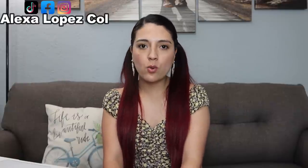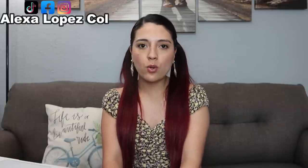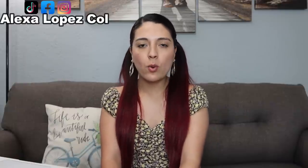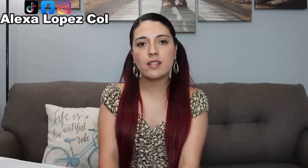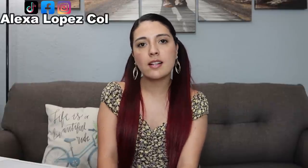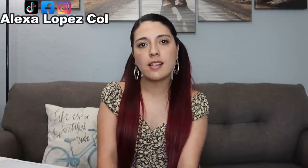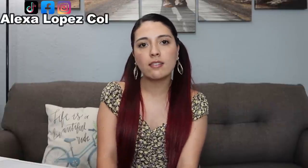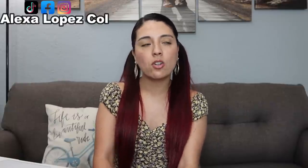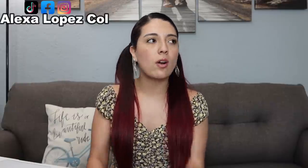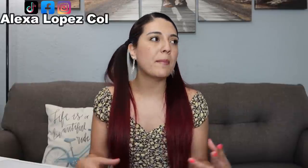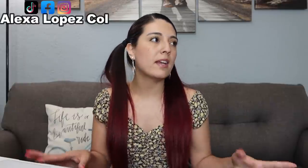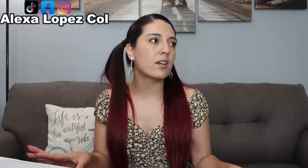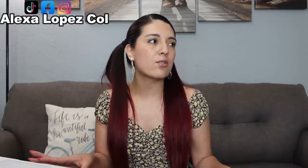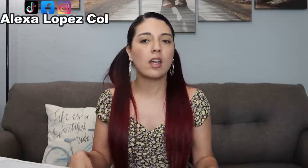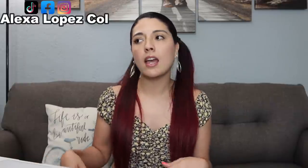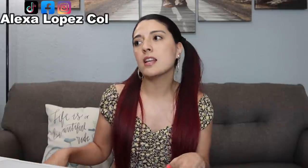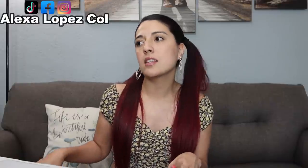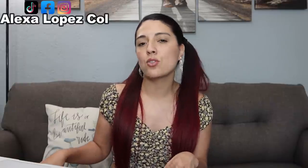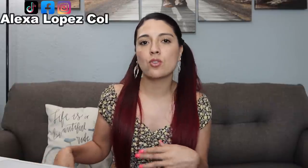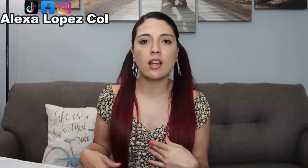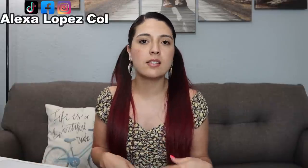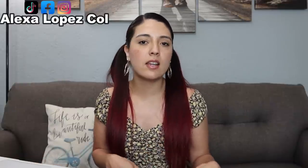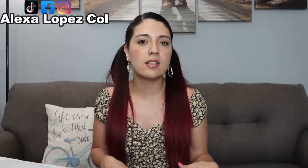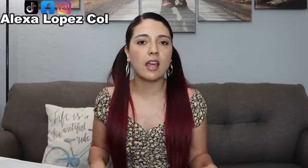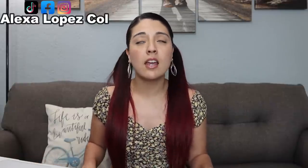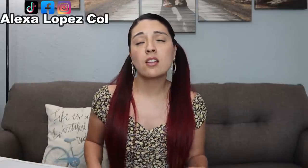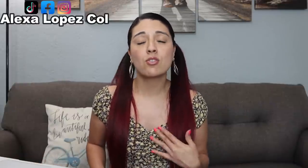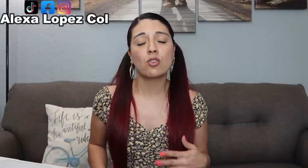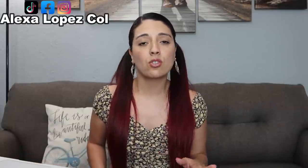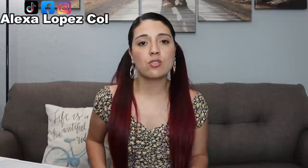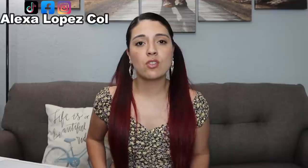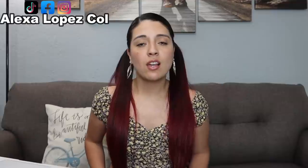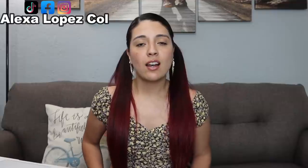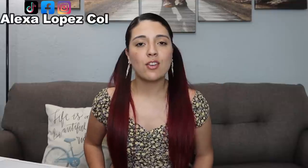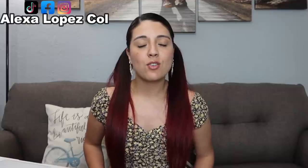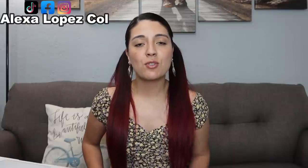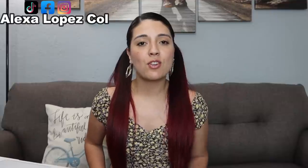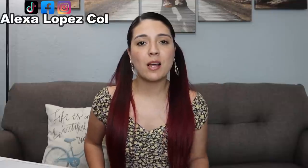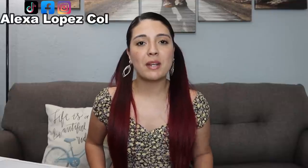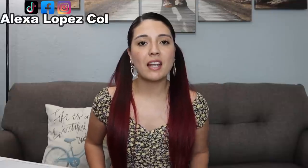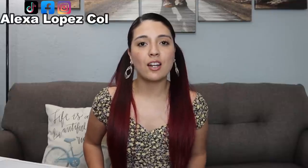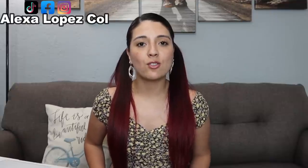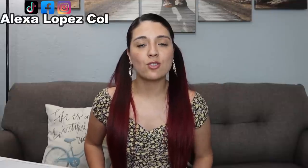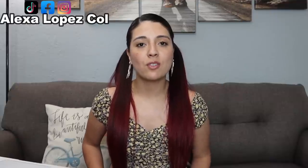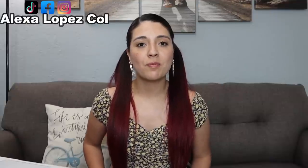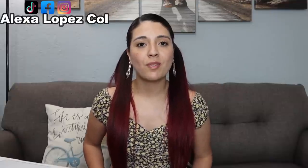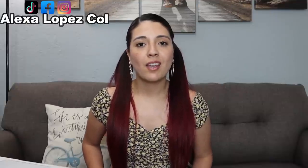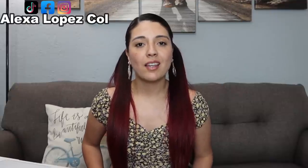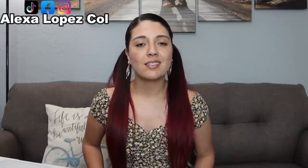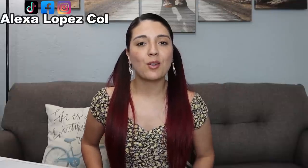eres del sur, o eres del centro, América no sé qué, es que yo soy así, es que nosotros somos los